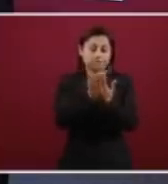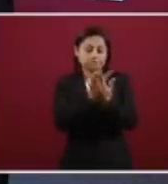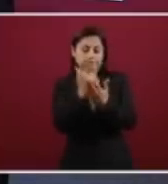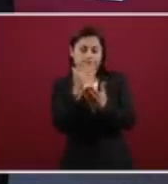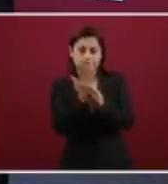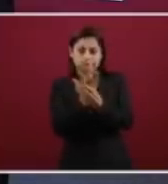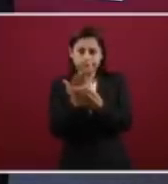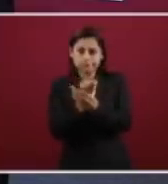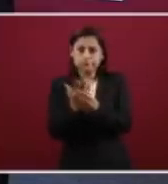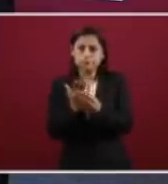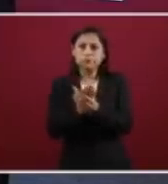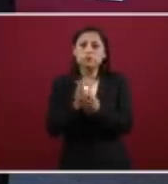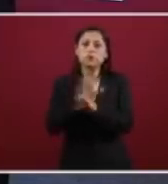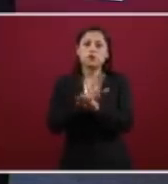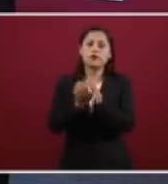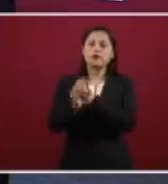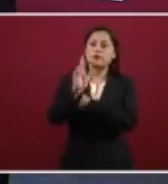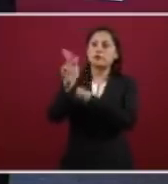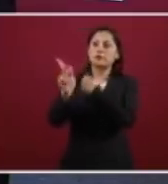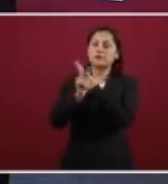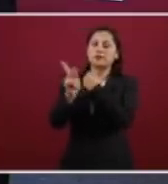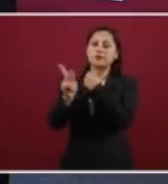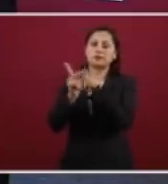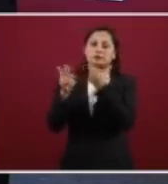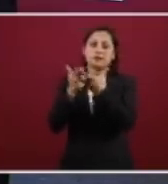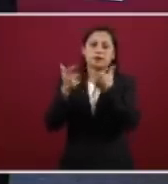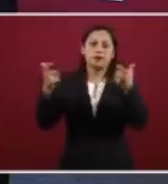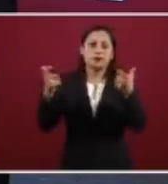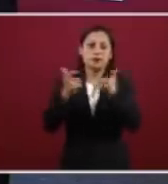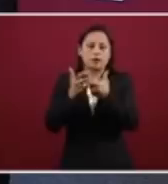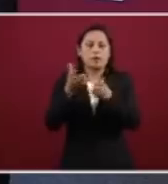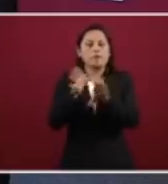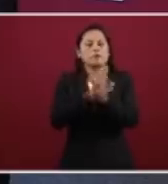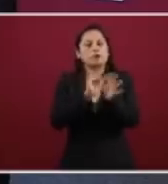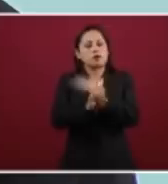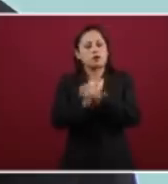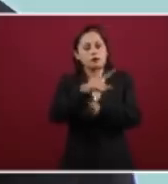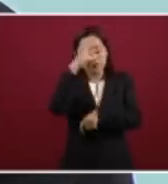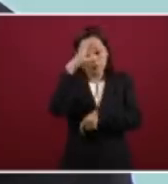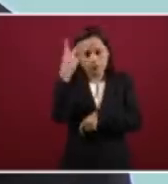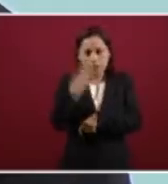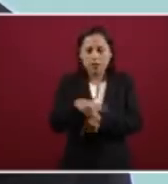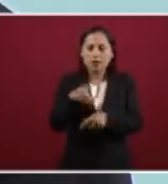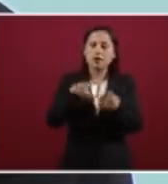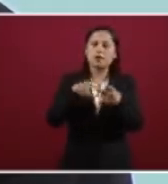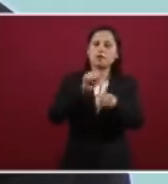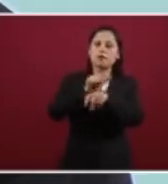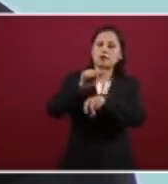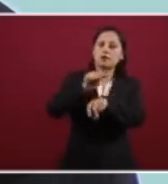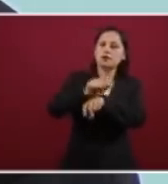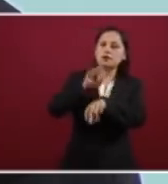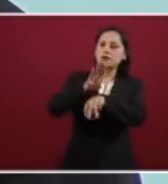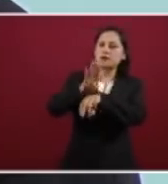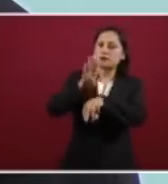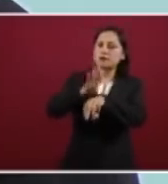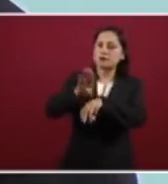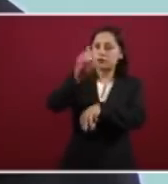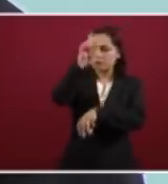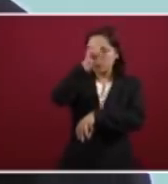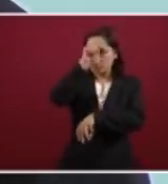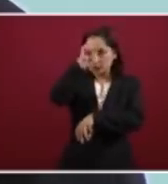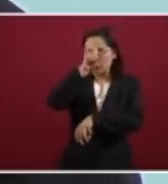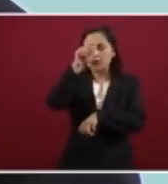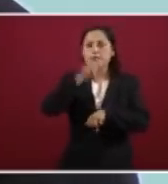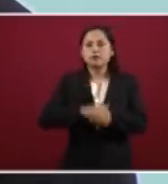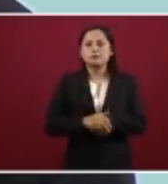de ingresos medios grandes, países como México, Argentina, Brasil, Turquía. La